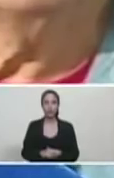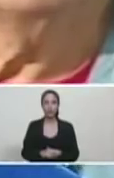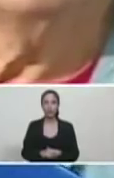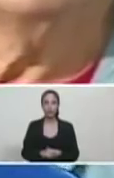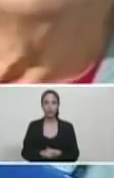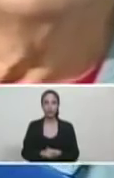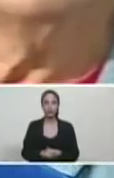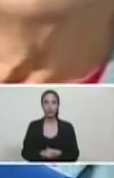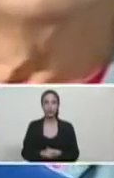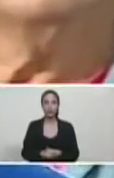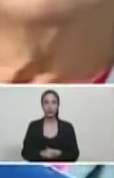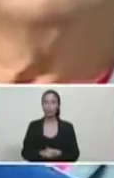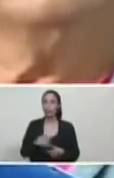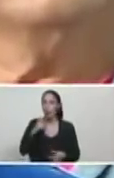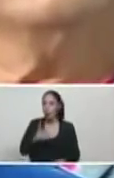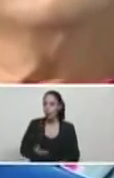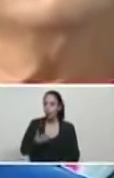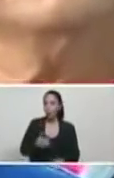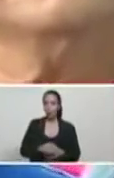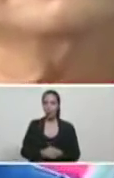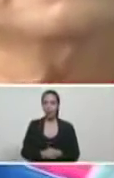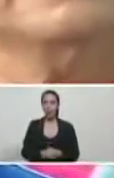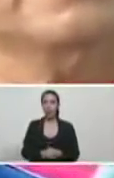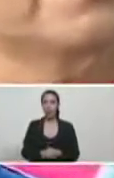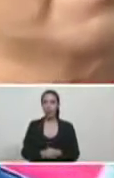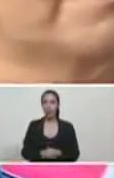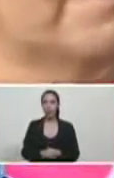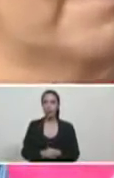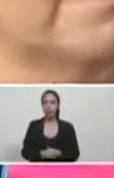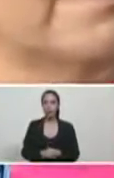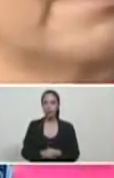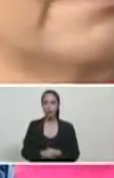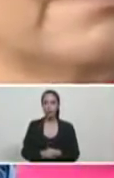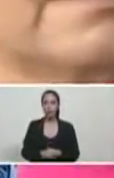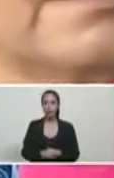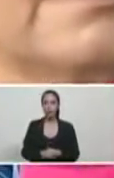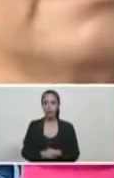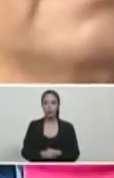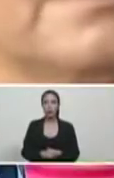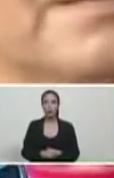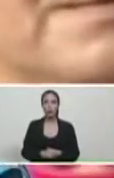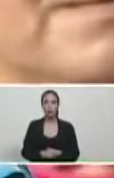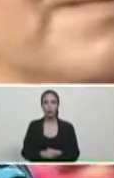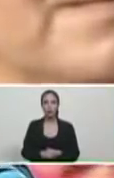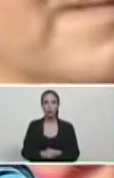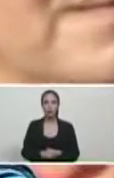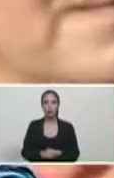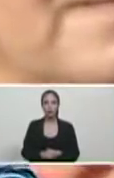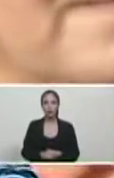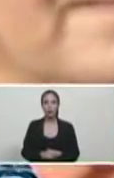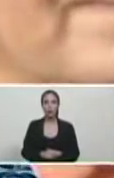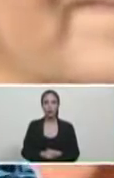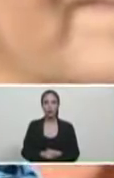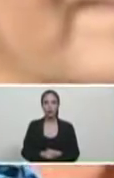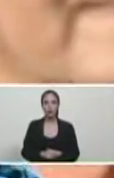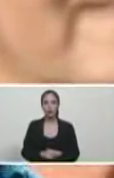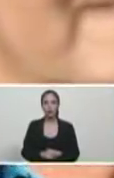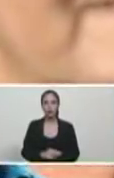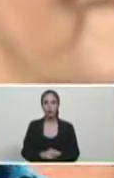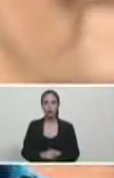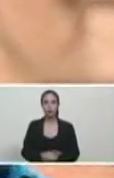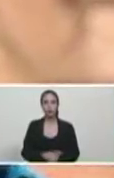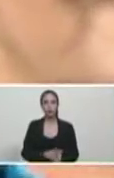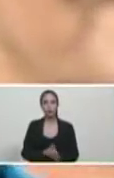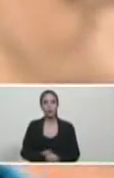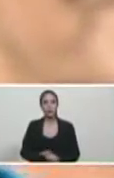importante. Por eso yo invité al gobernador León Heredia. Yasmín dijo lo que